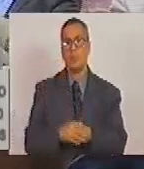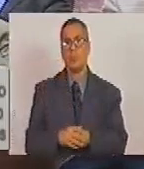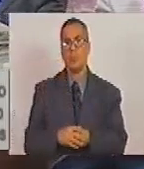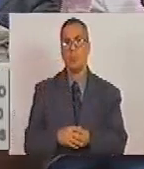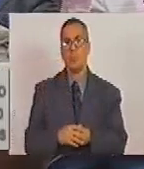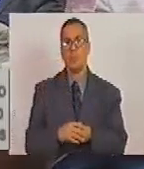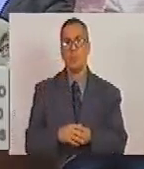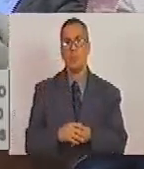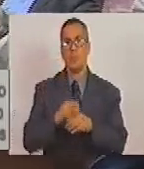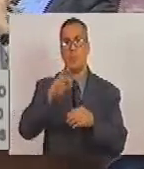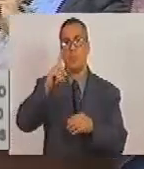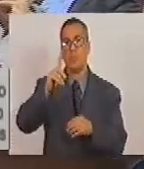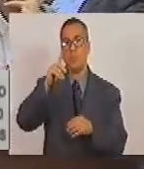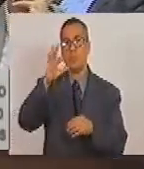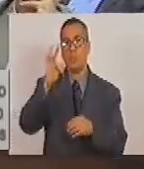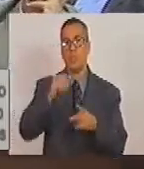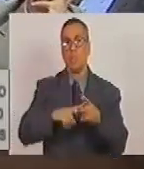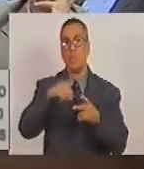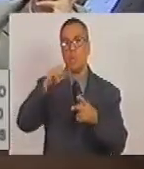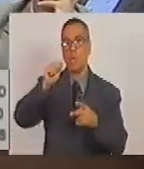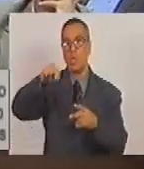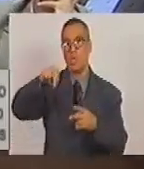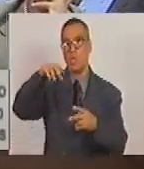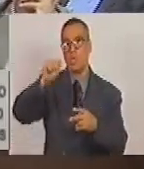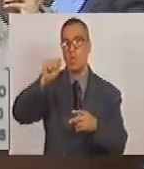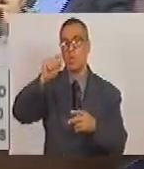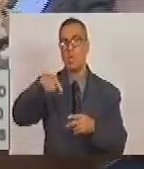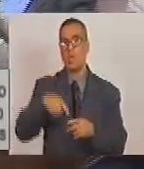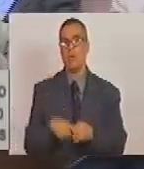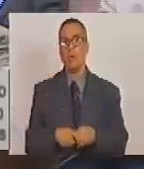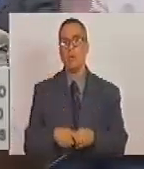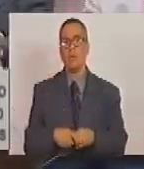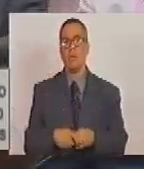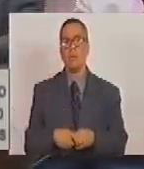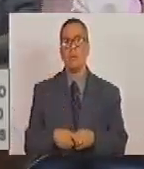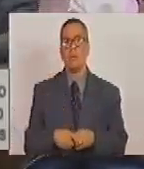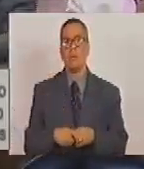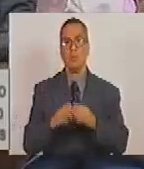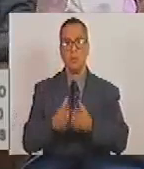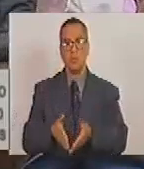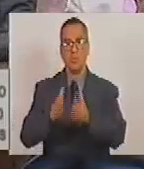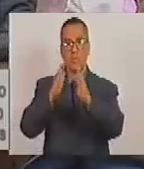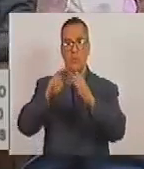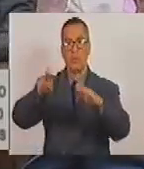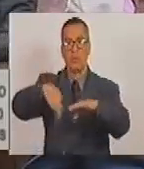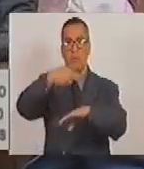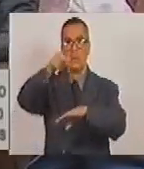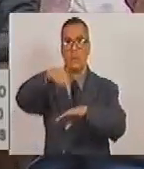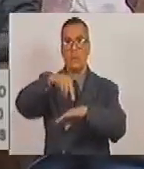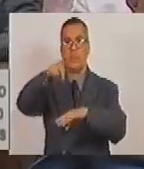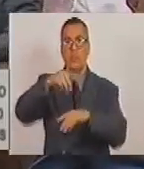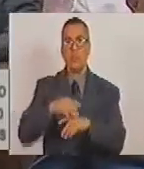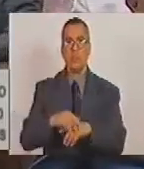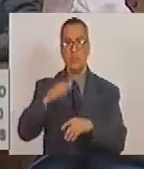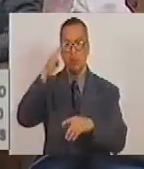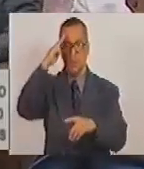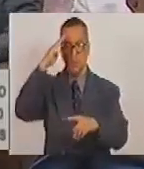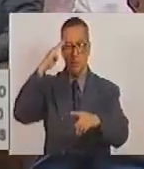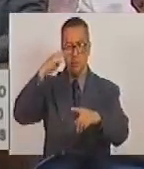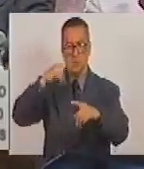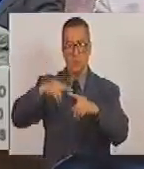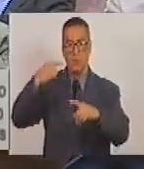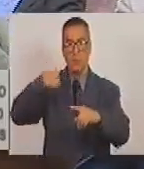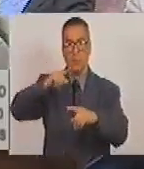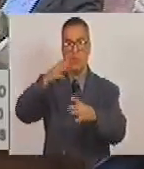a Dimitila Flores y Ana María Campos en el Panteón Nacional como honra a esta